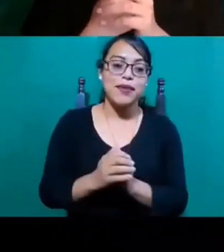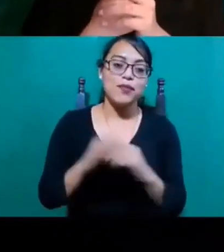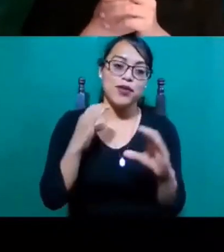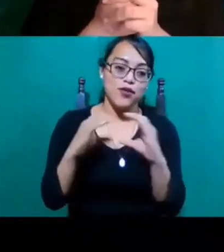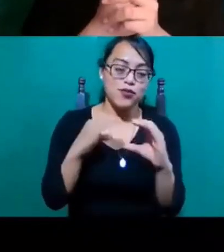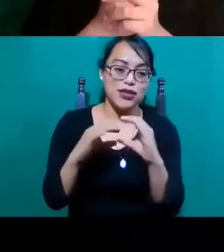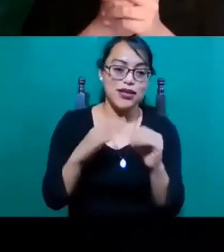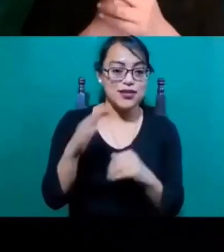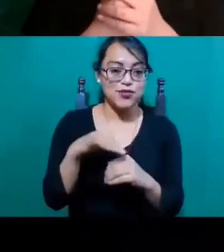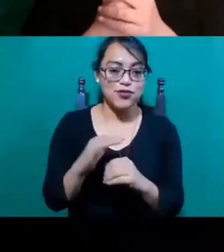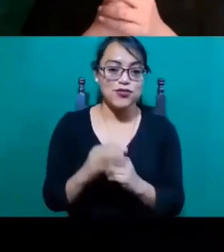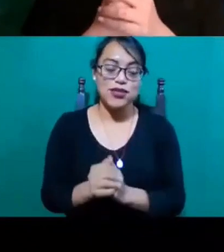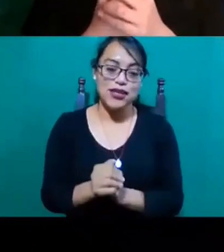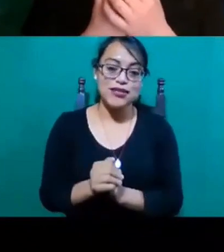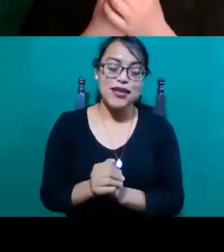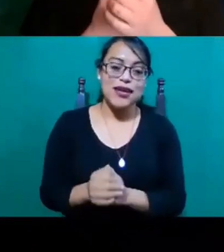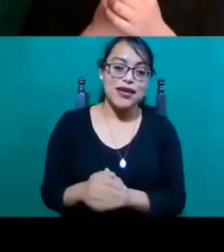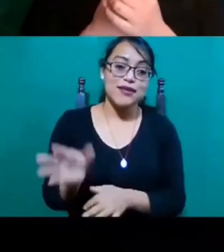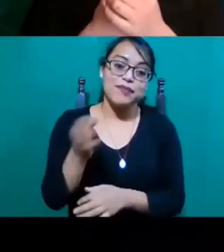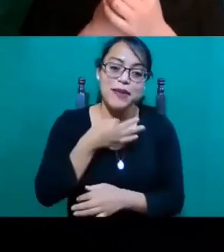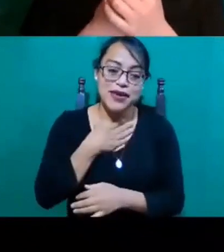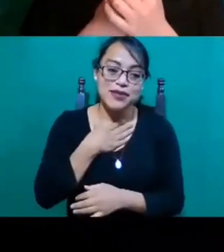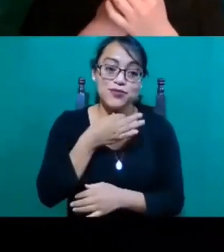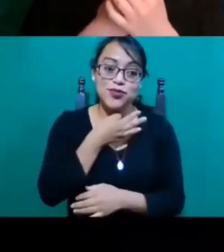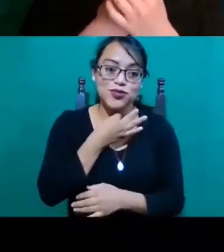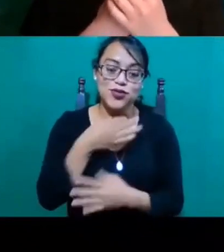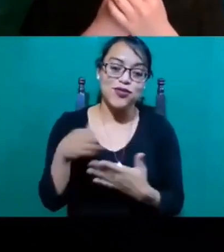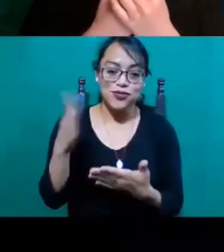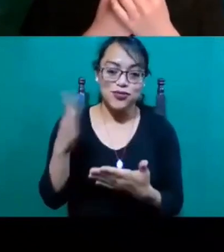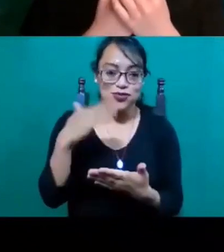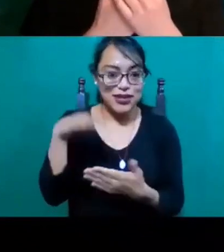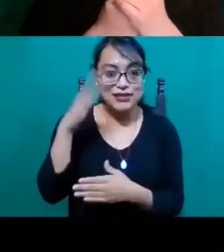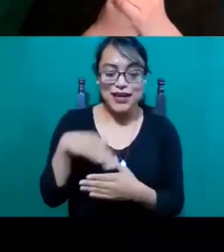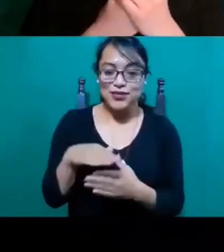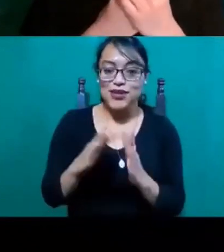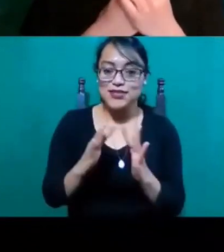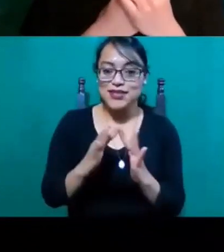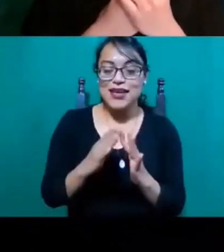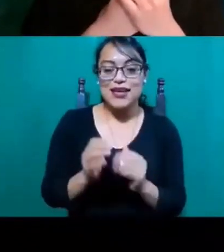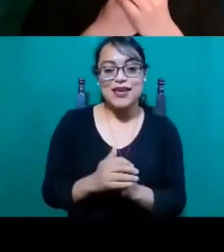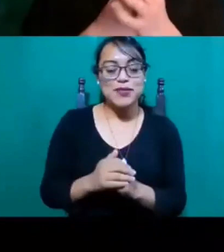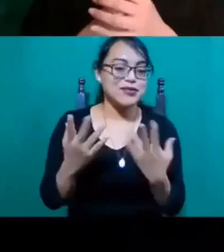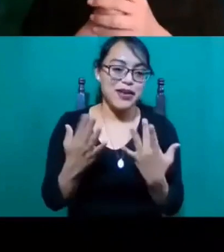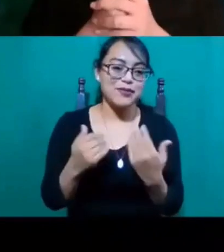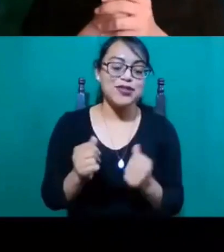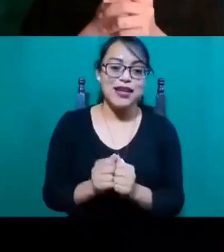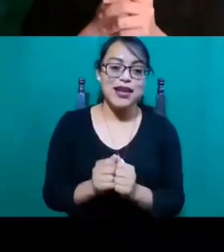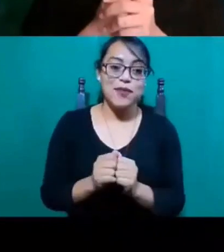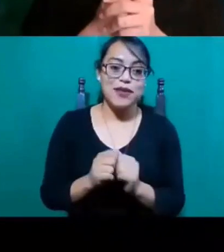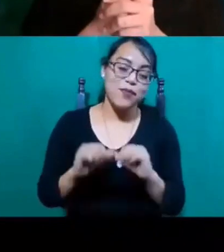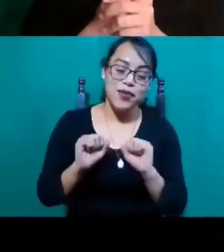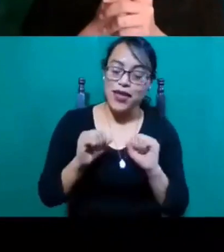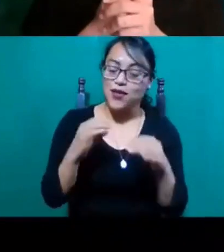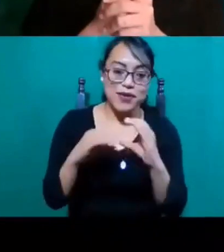intérprete para poder comunicarse con todos ustedes. Para mí es mucho gusto conocerlas a todas y pues esperamos